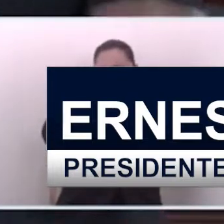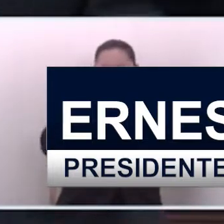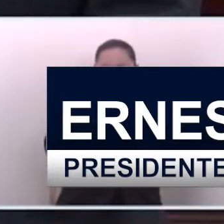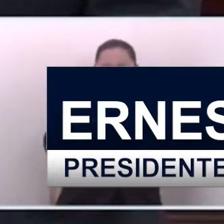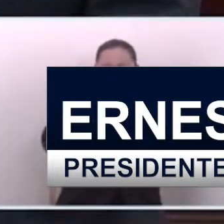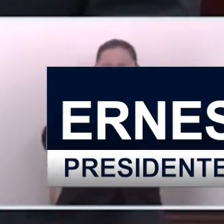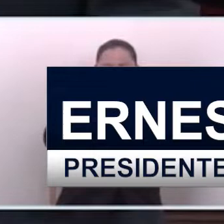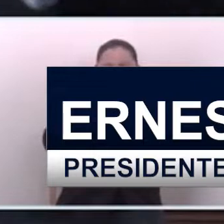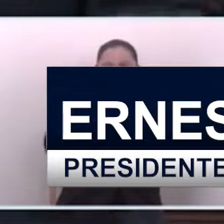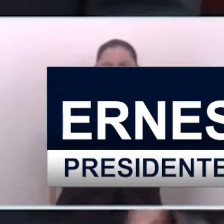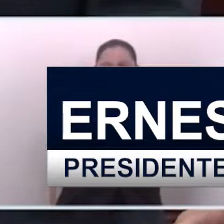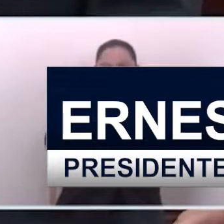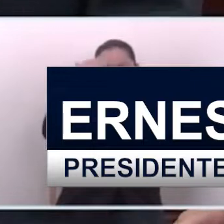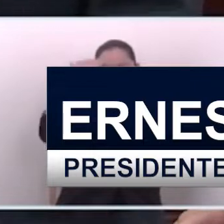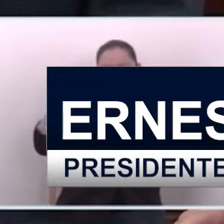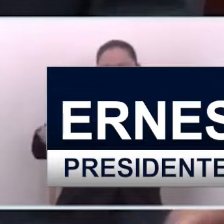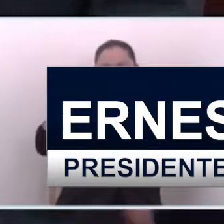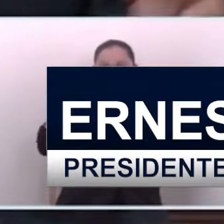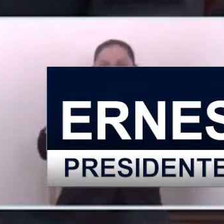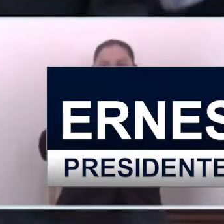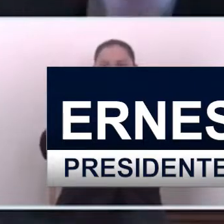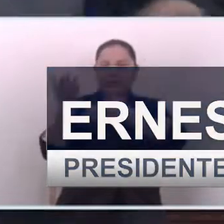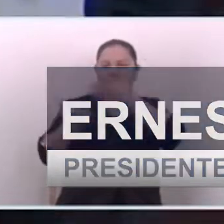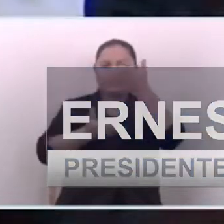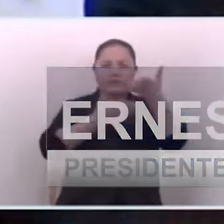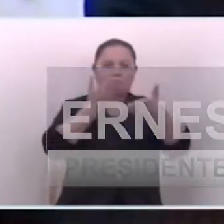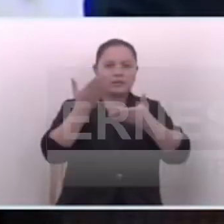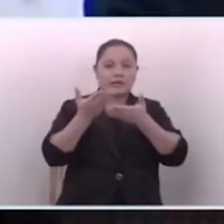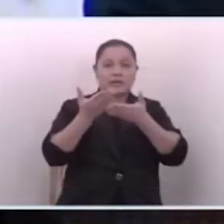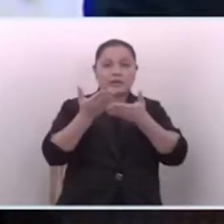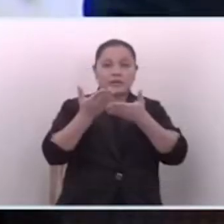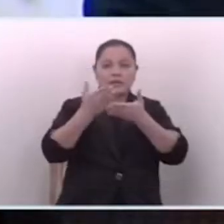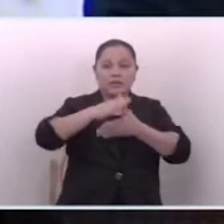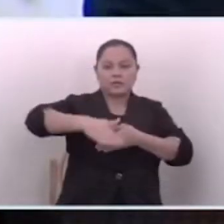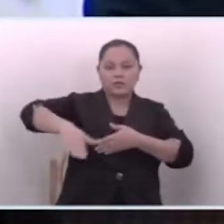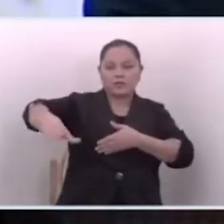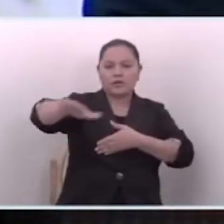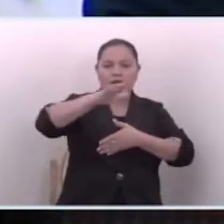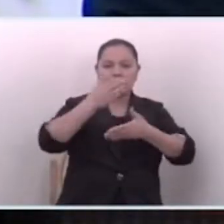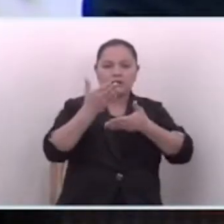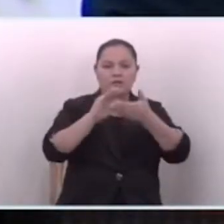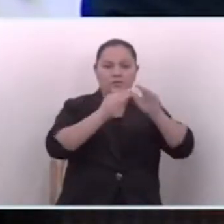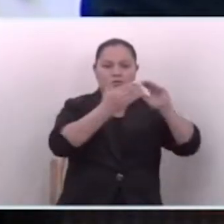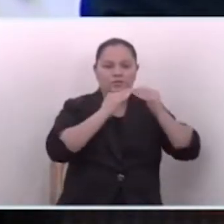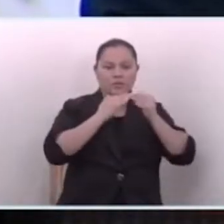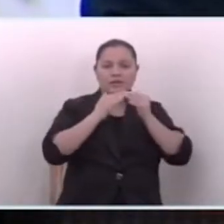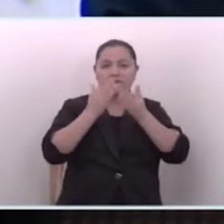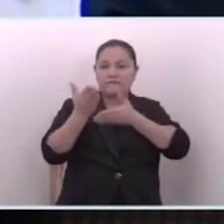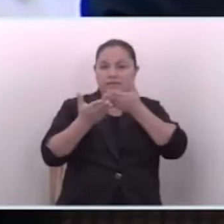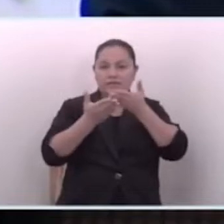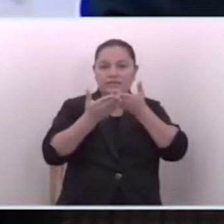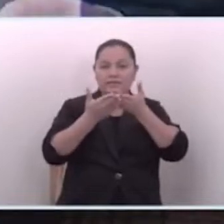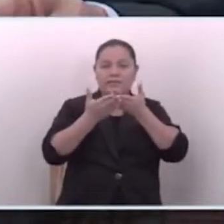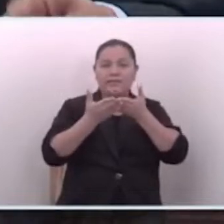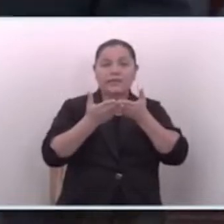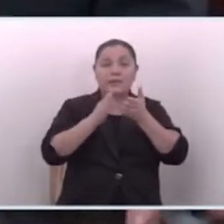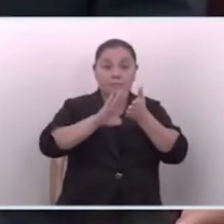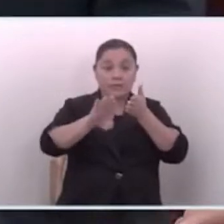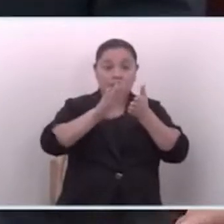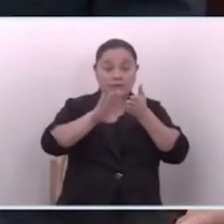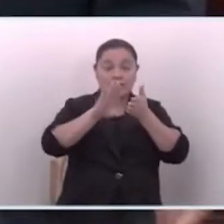a las señoras que están en los mercados, a los que tienen las tienditas en las colonias, que pagar la